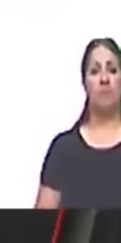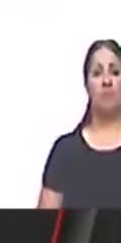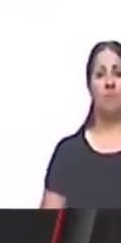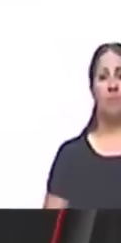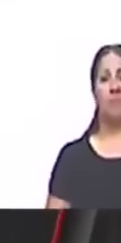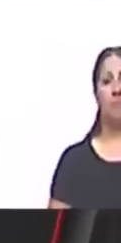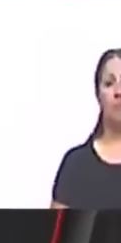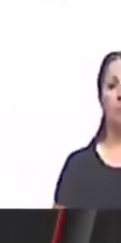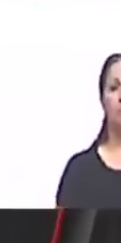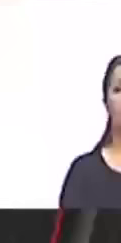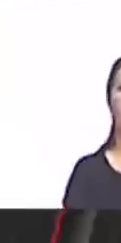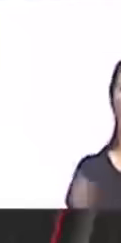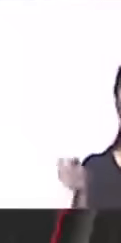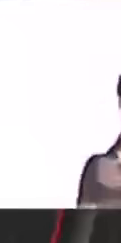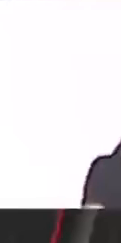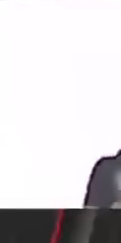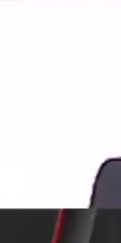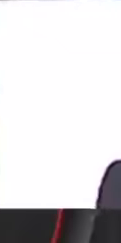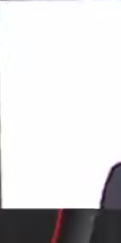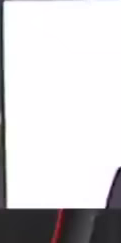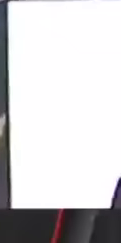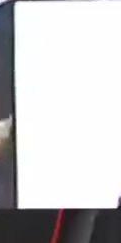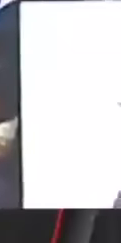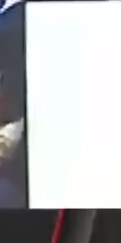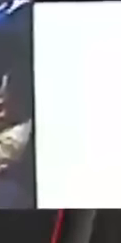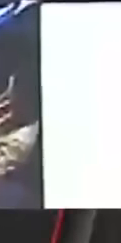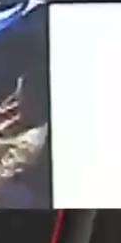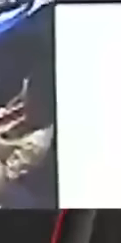que un maestro, un policía, una enfermera,